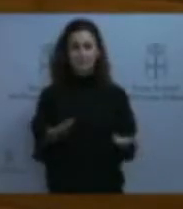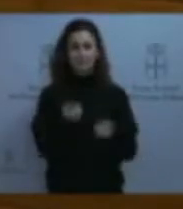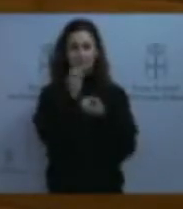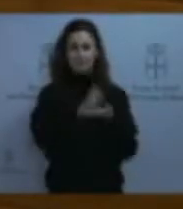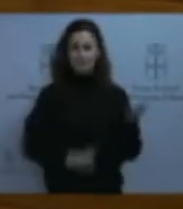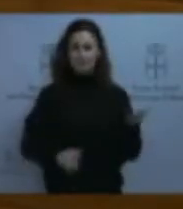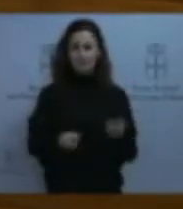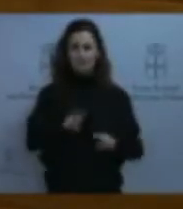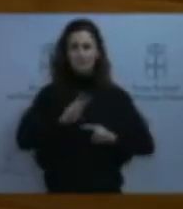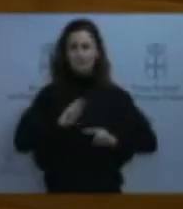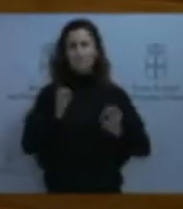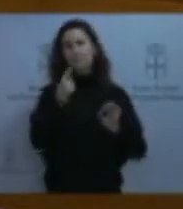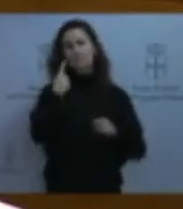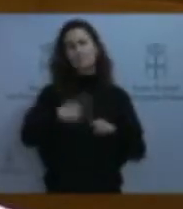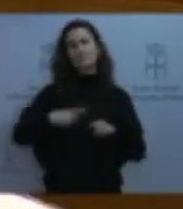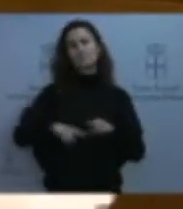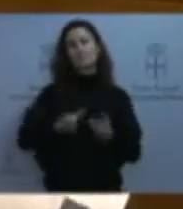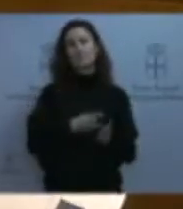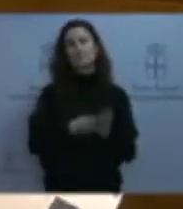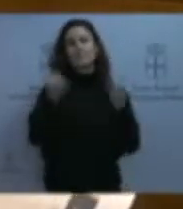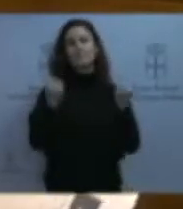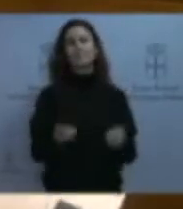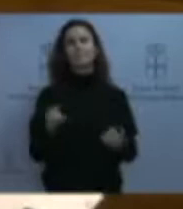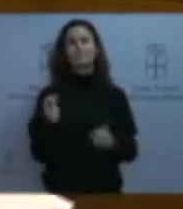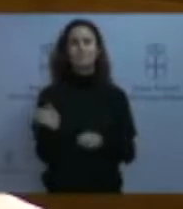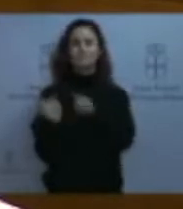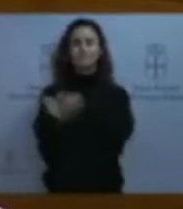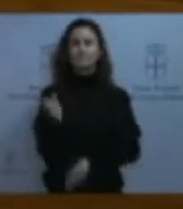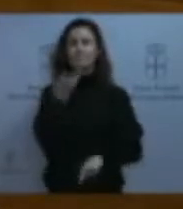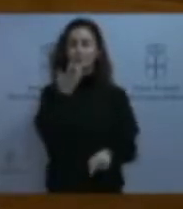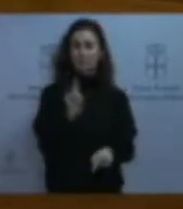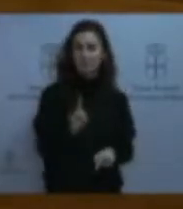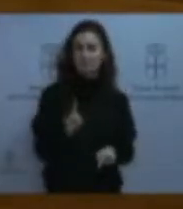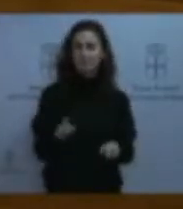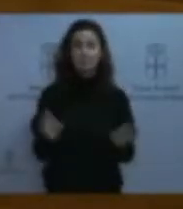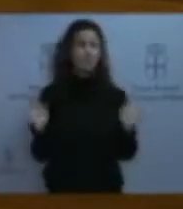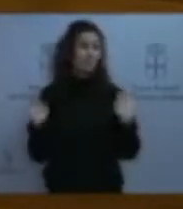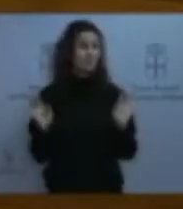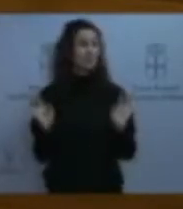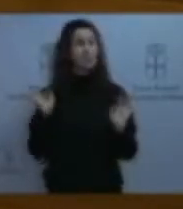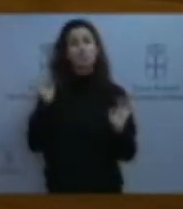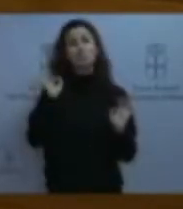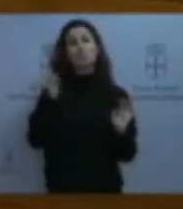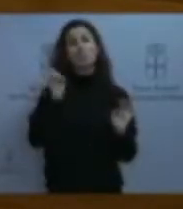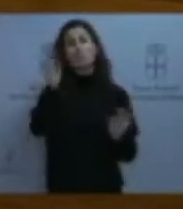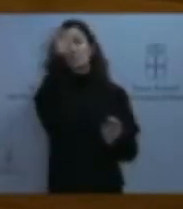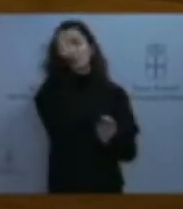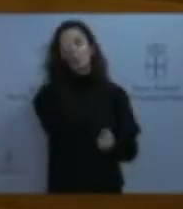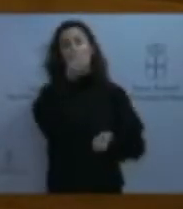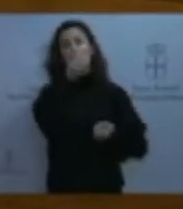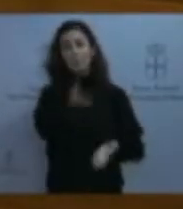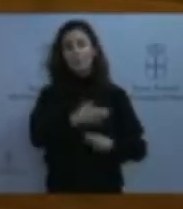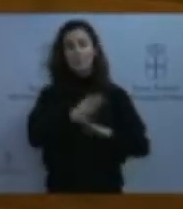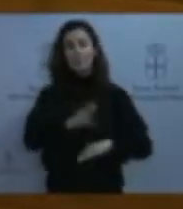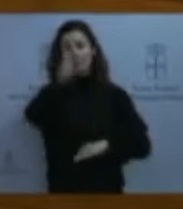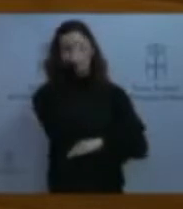dígame con qué elementos técnicos cuenta usted, porque si no se quedará en una mera opinión, y la opinión suya no vale